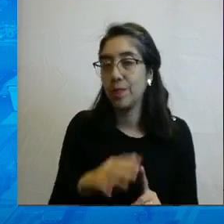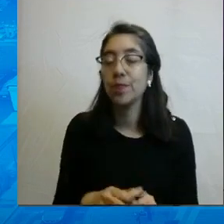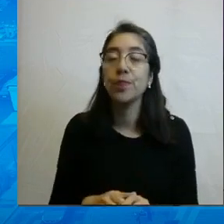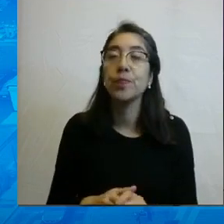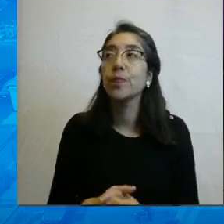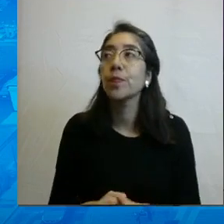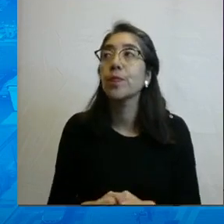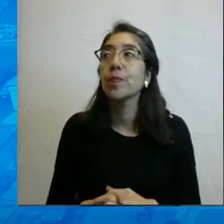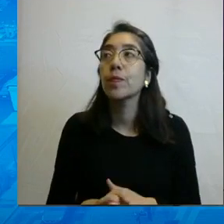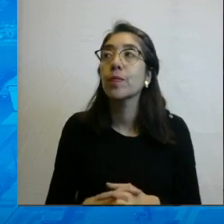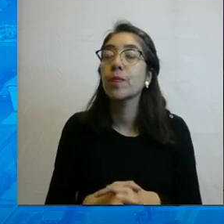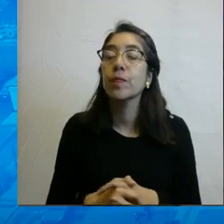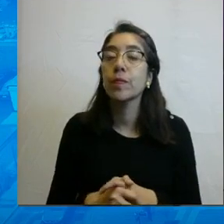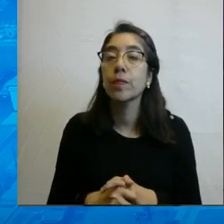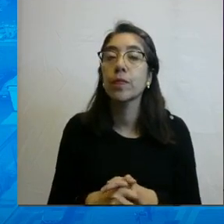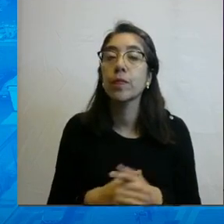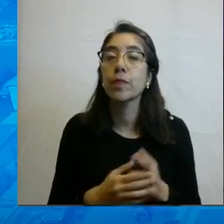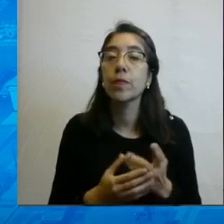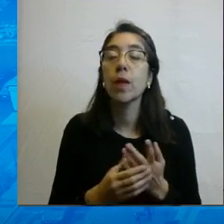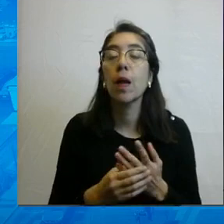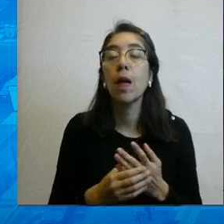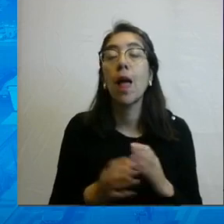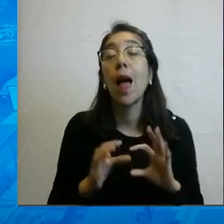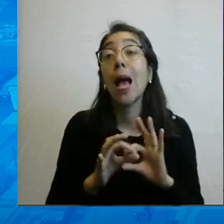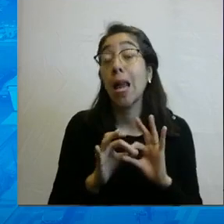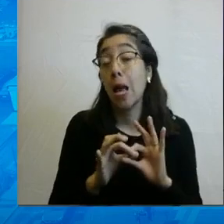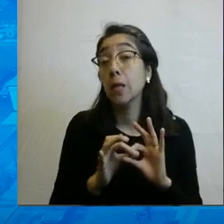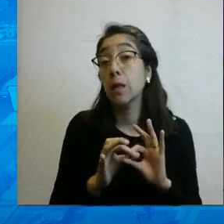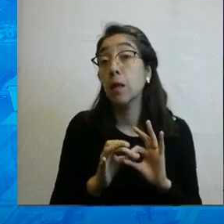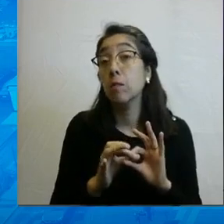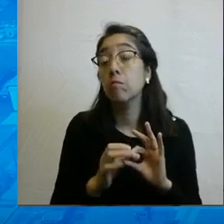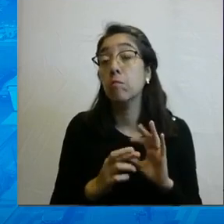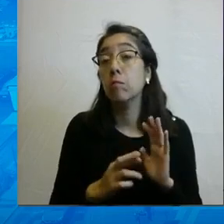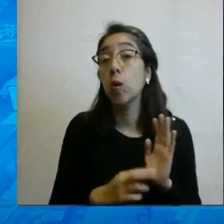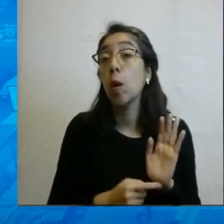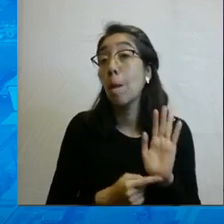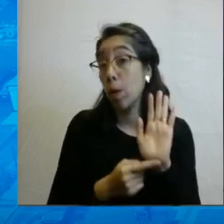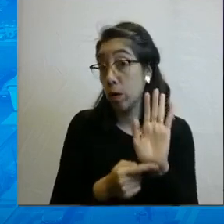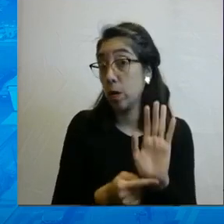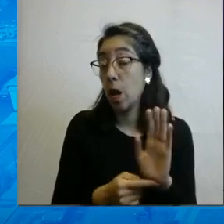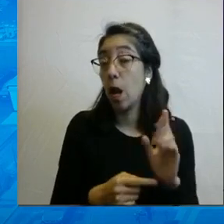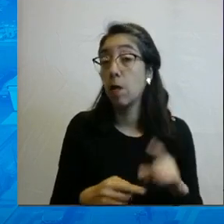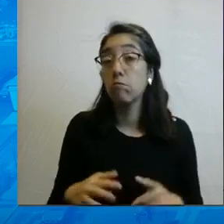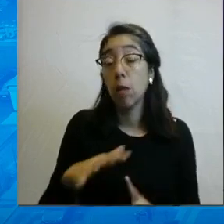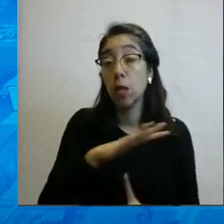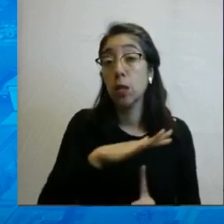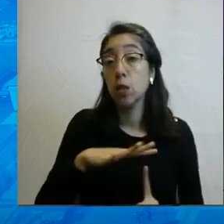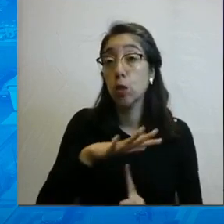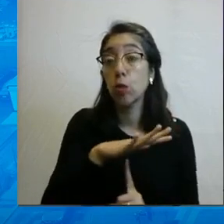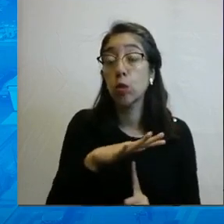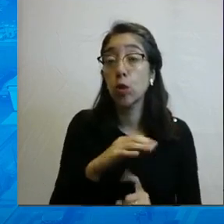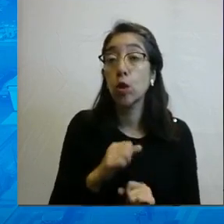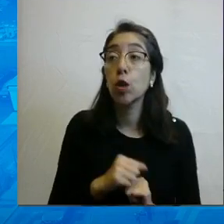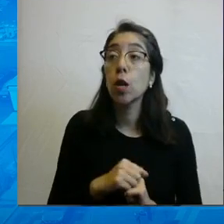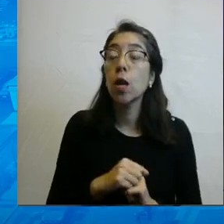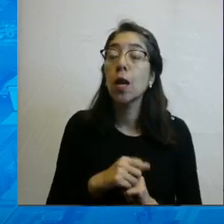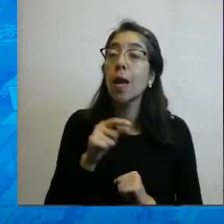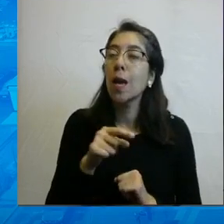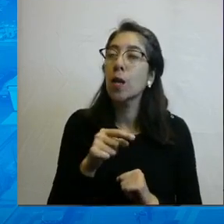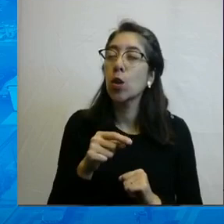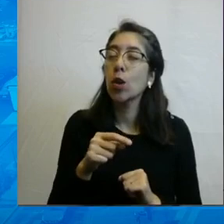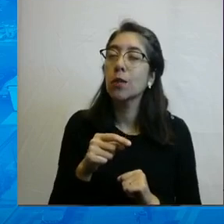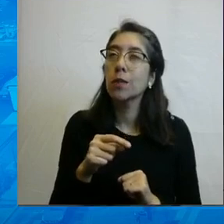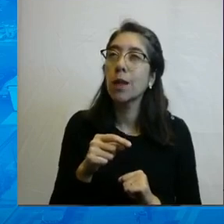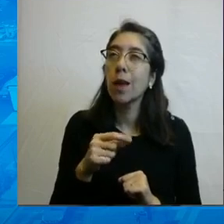gracias, vecino, también por venir y exponer la situación. Lo que corresponde en estos casos, que es lo más parecido a lo que públicamente se le conocen como el mal